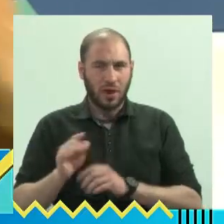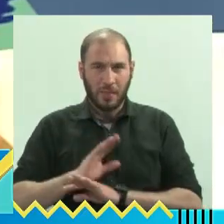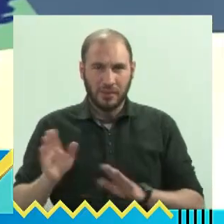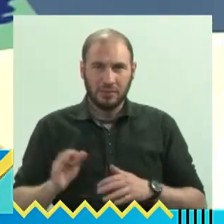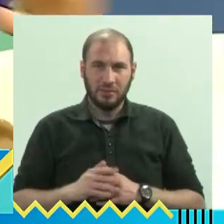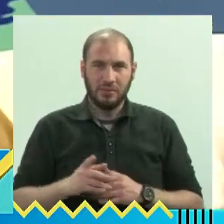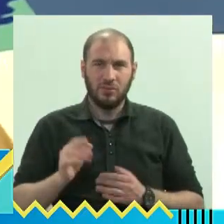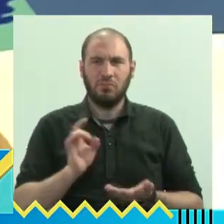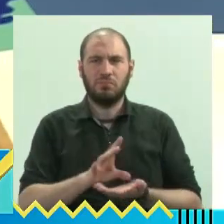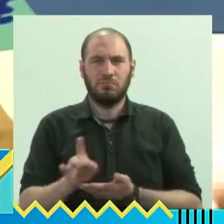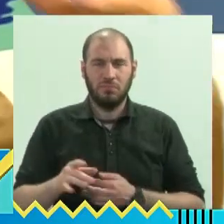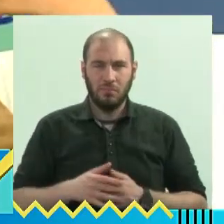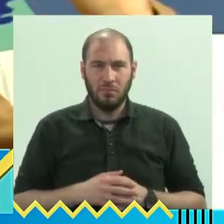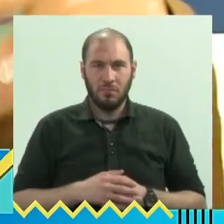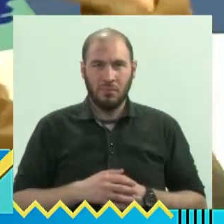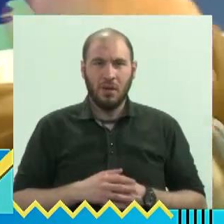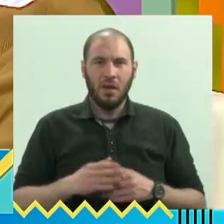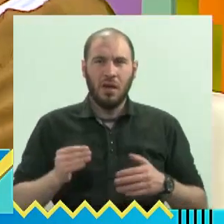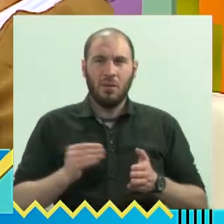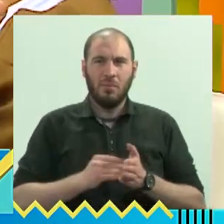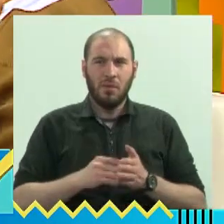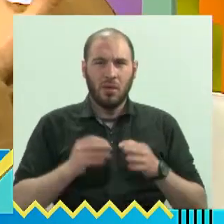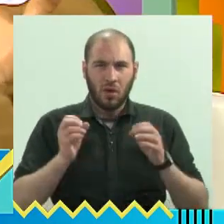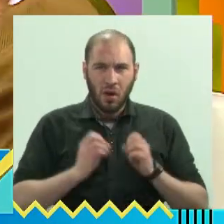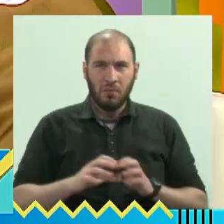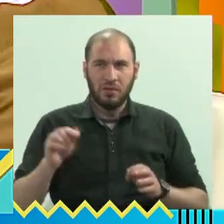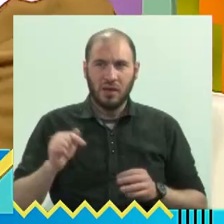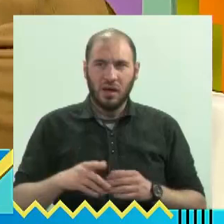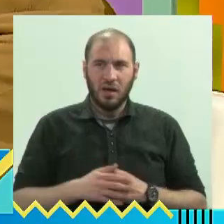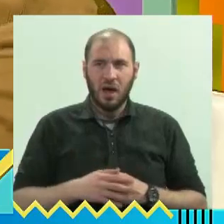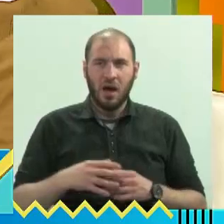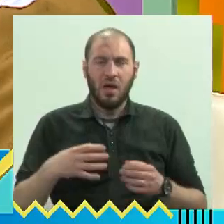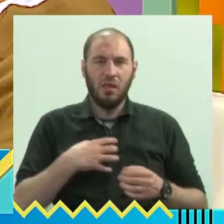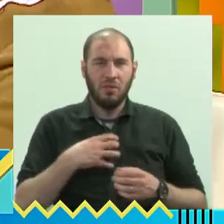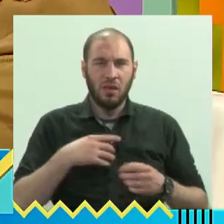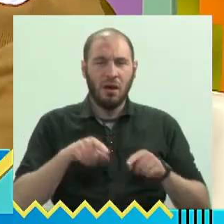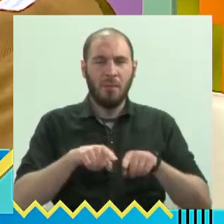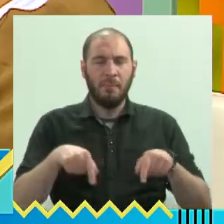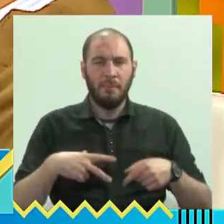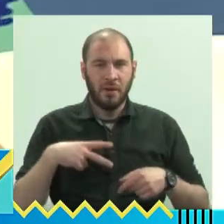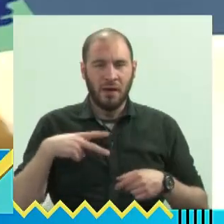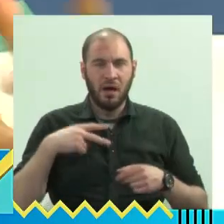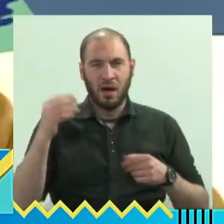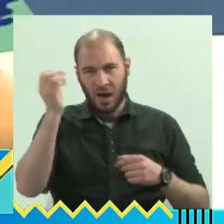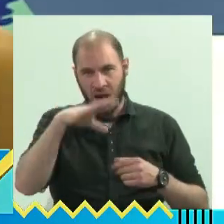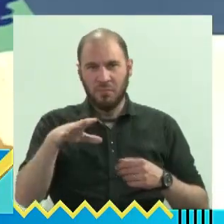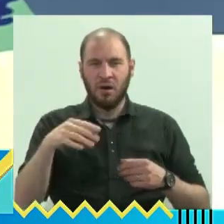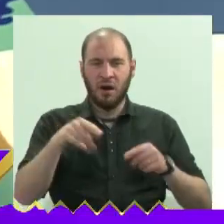estaban expulsados, era el momento donde se empieza toda la propiedad privada de los campos, los